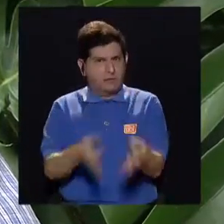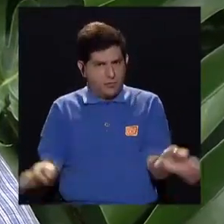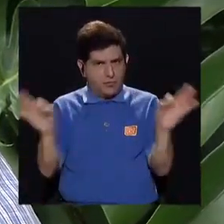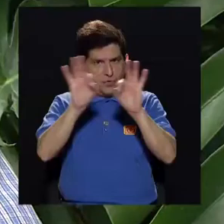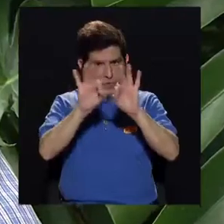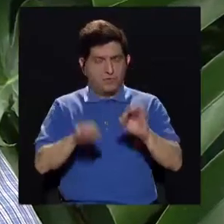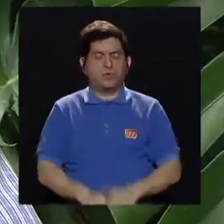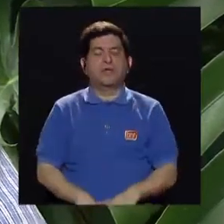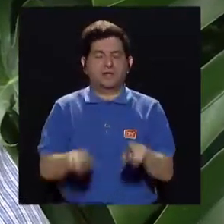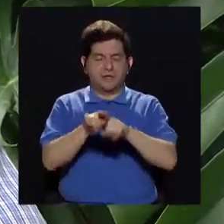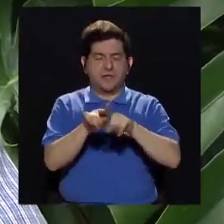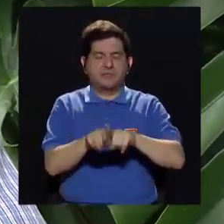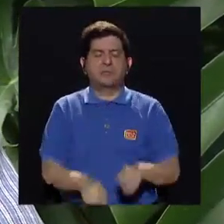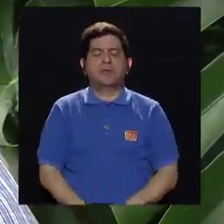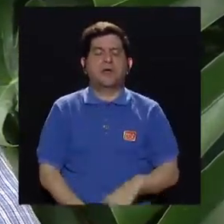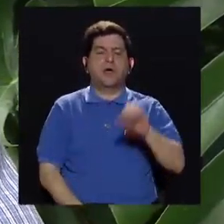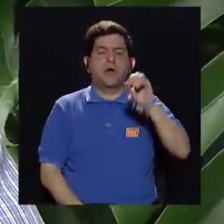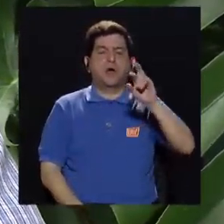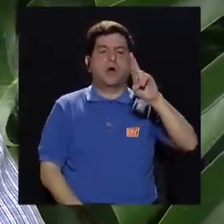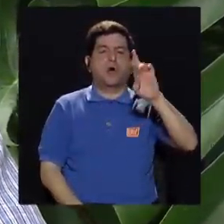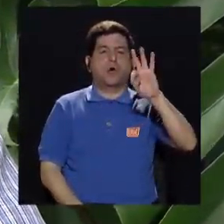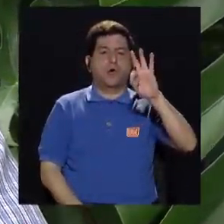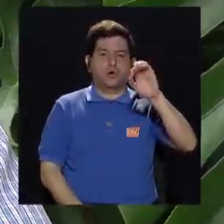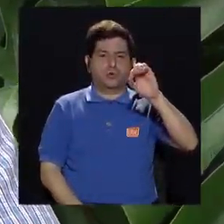muy importante para mí es el ortopédico, ¿verdad?